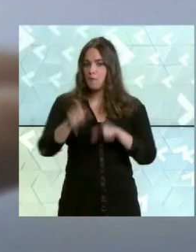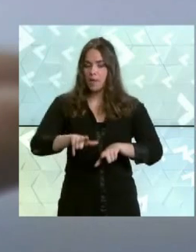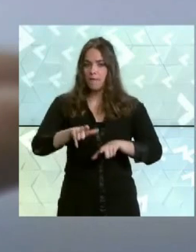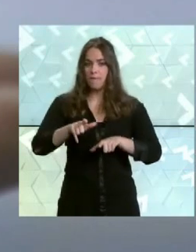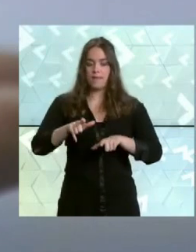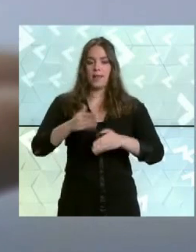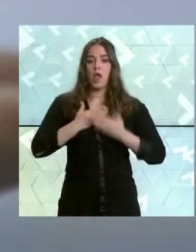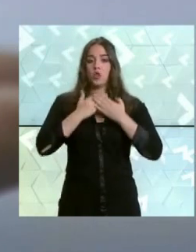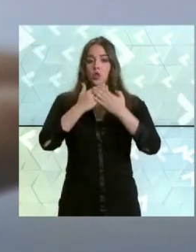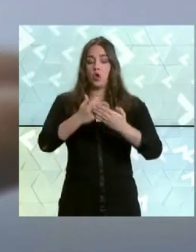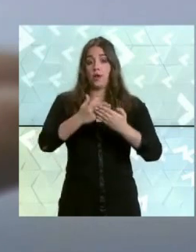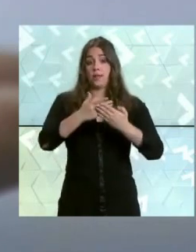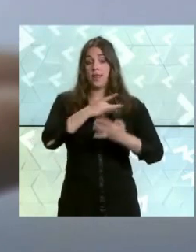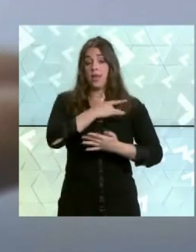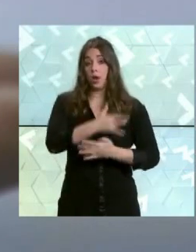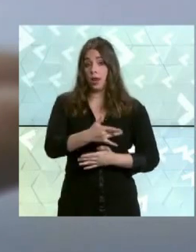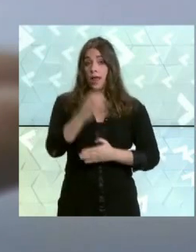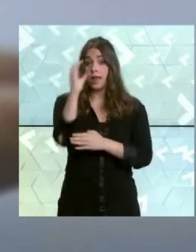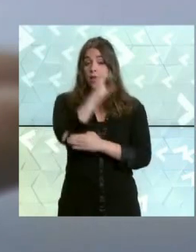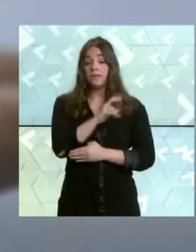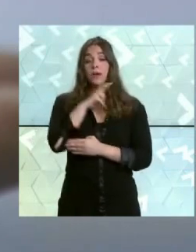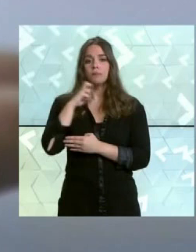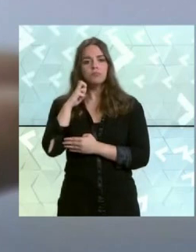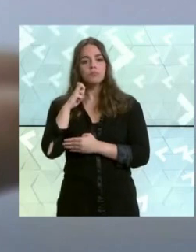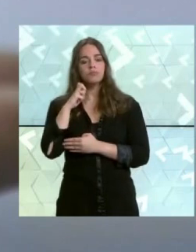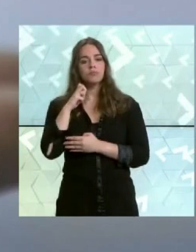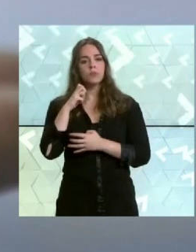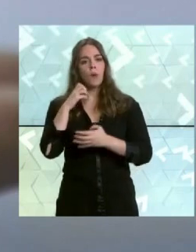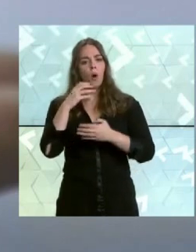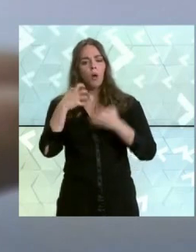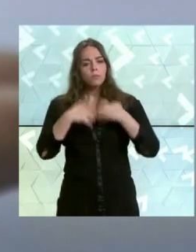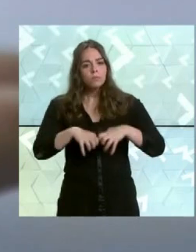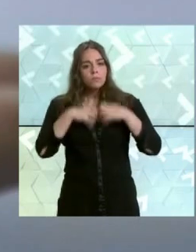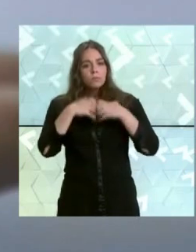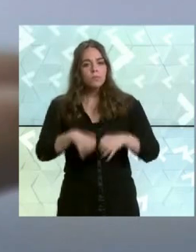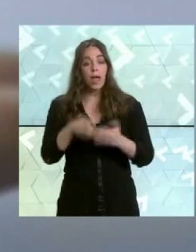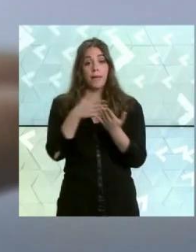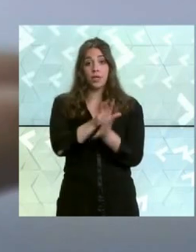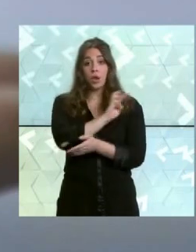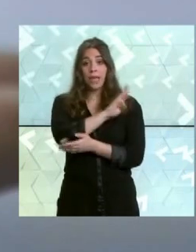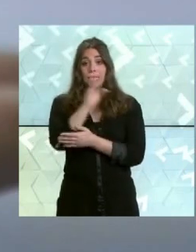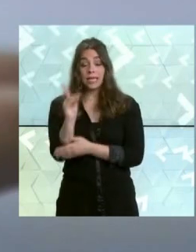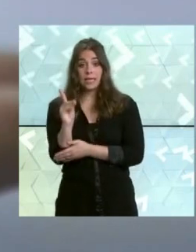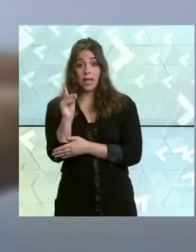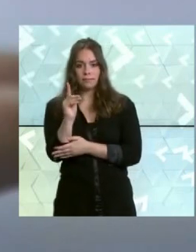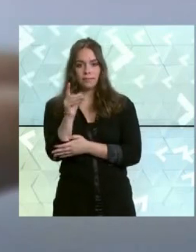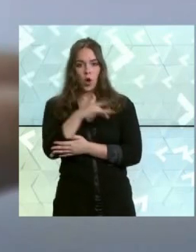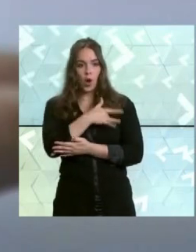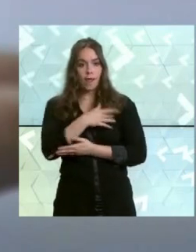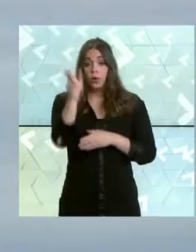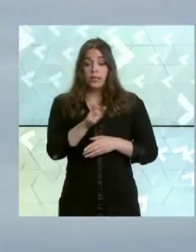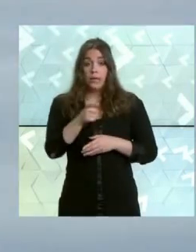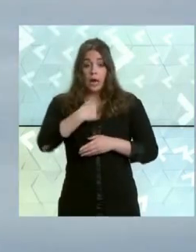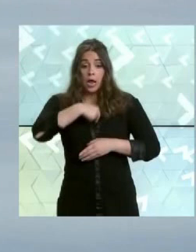corazón científicos israelíes han logrado fabricar con tejido humano y con la ayuda de una impresora 3d un corazón vivo